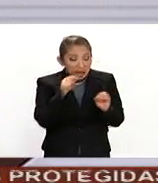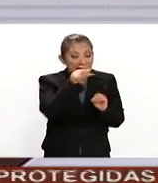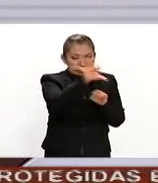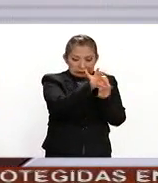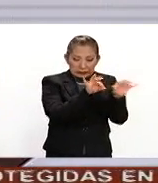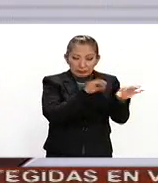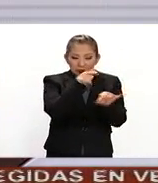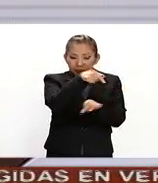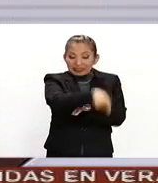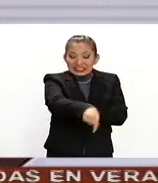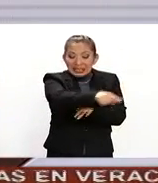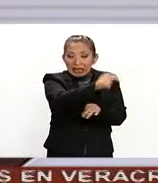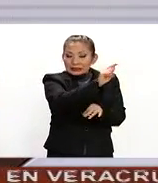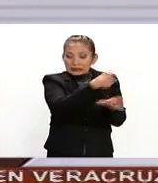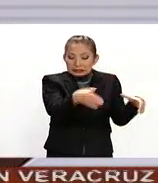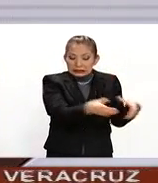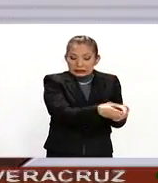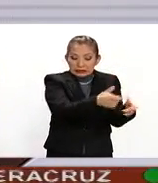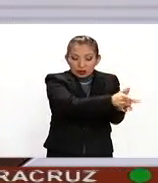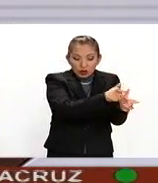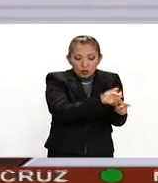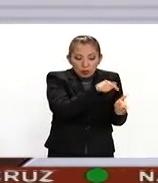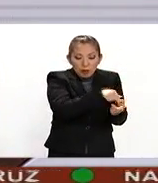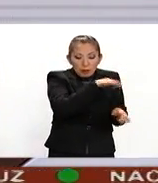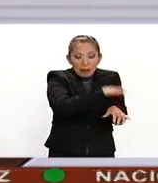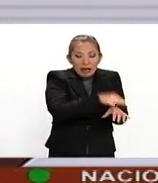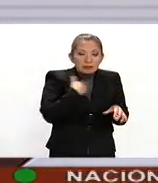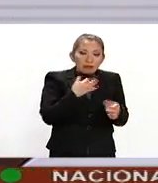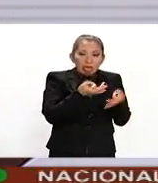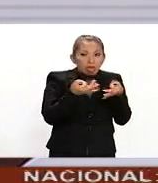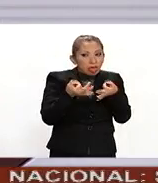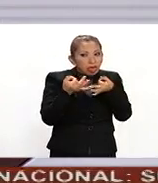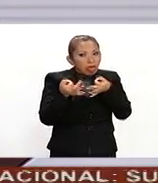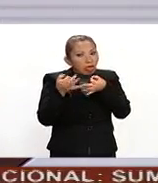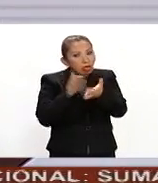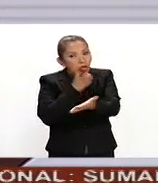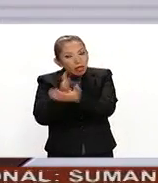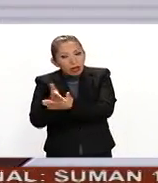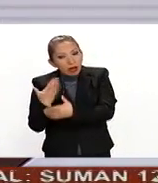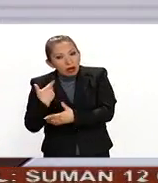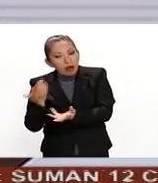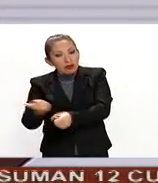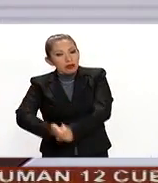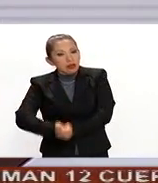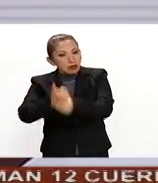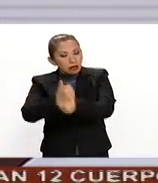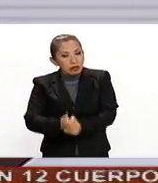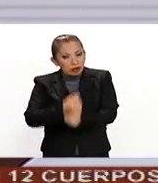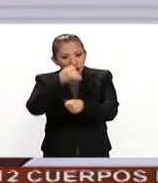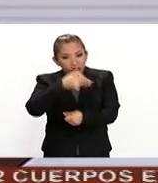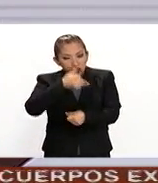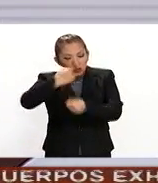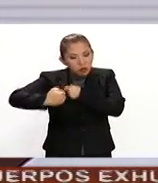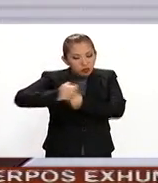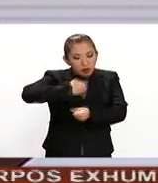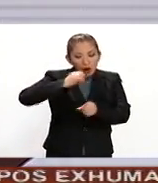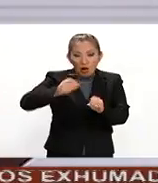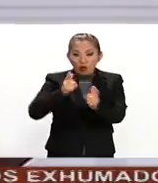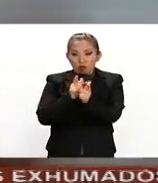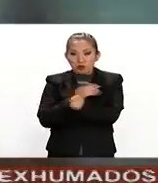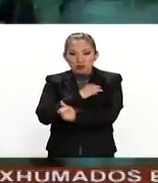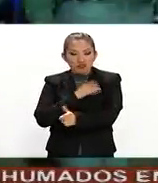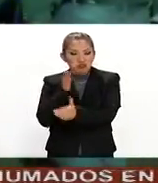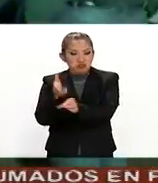y que constituyen el segmento de la población más expuesto a incurrir o sufrir violencia y